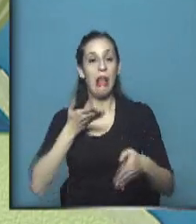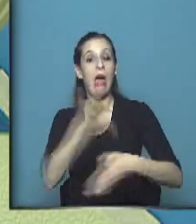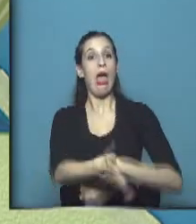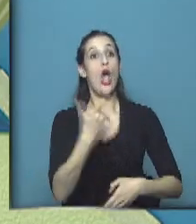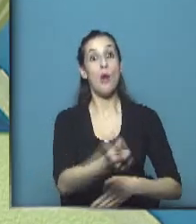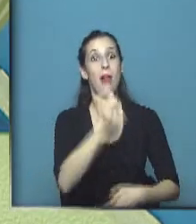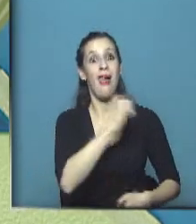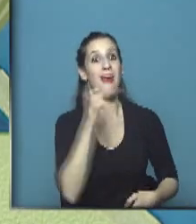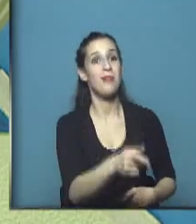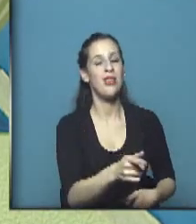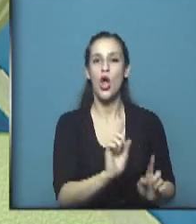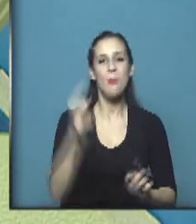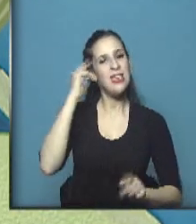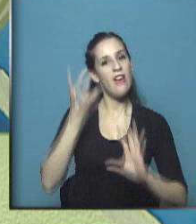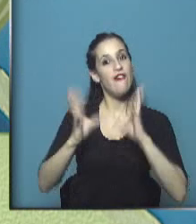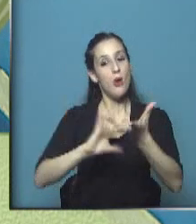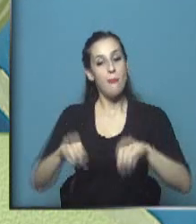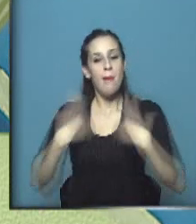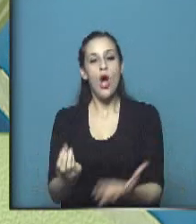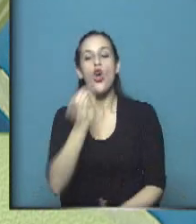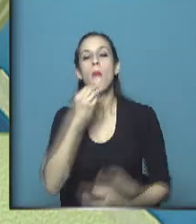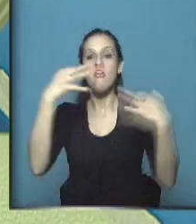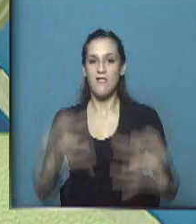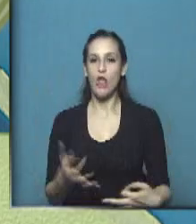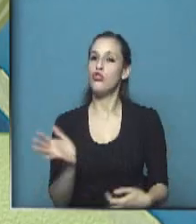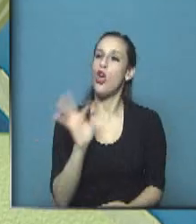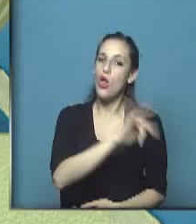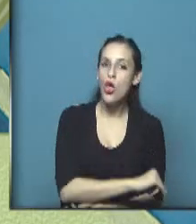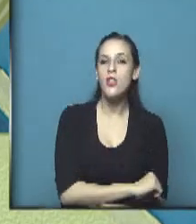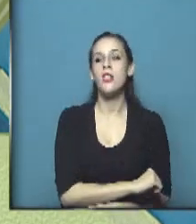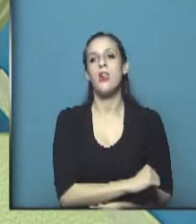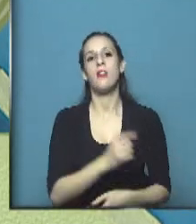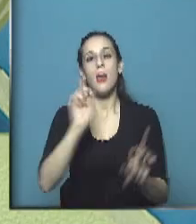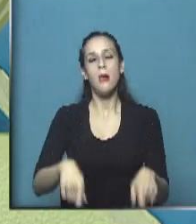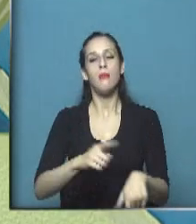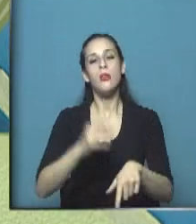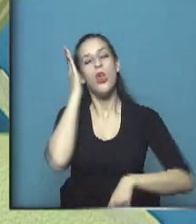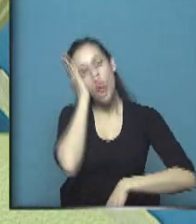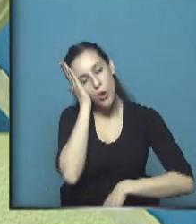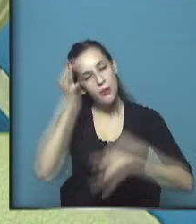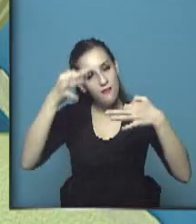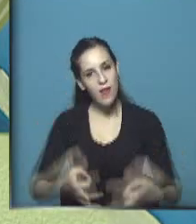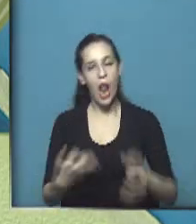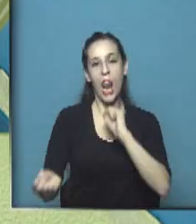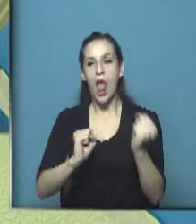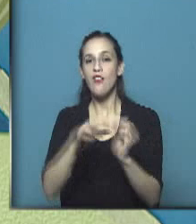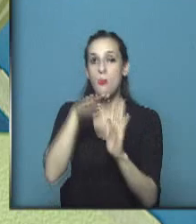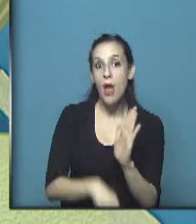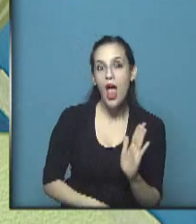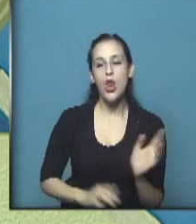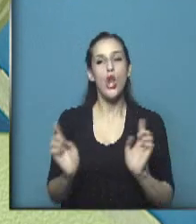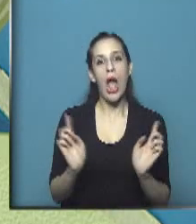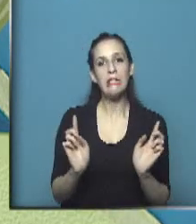con una pastillita, pensemos cómo mejoro tu alimentación del día a día, tus horas de sueño, tu nivel de estrés, ¿no? Y no recurrir